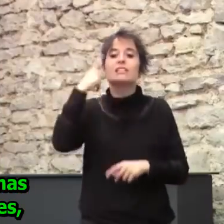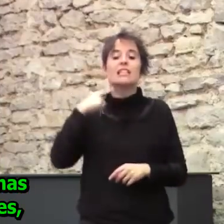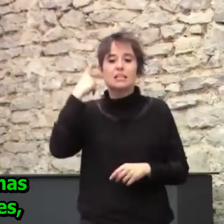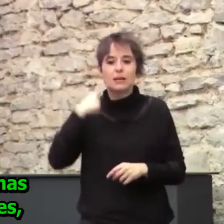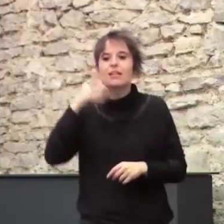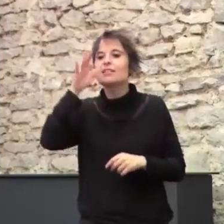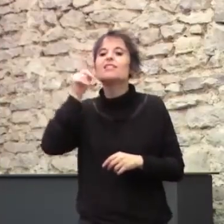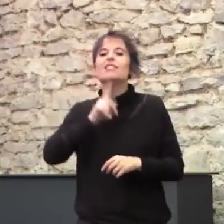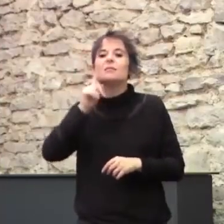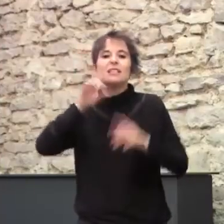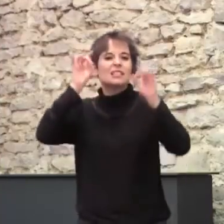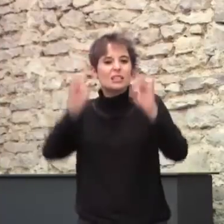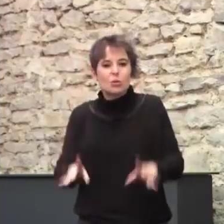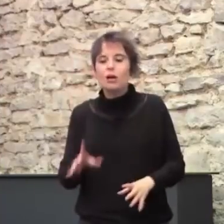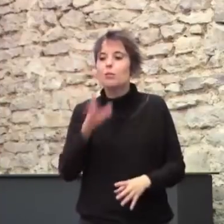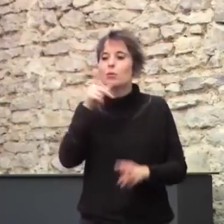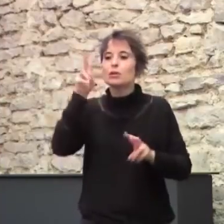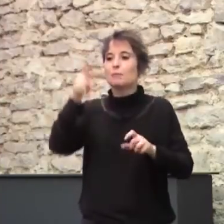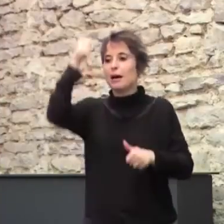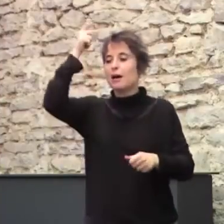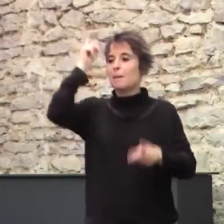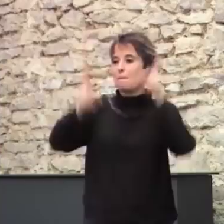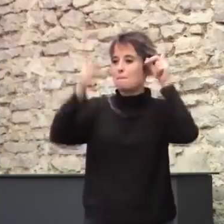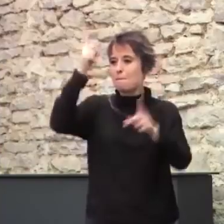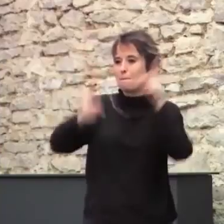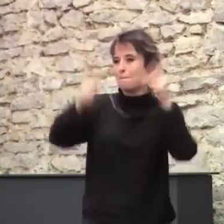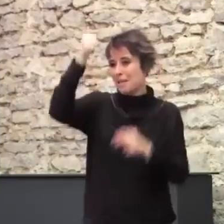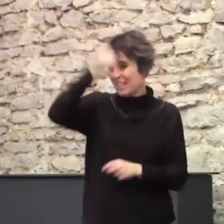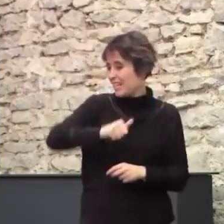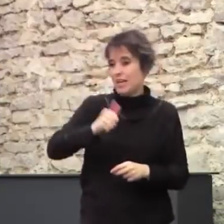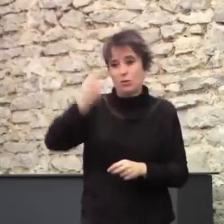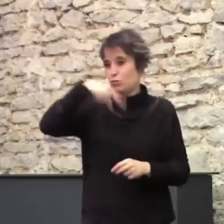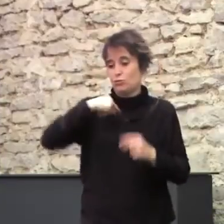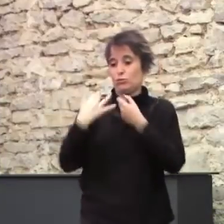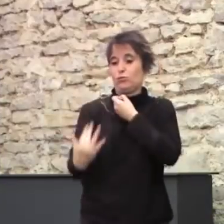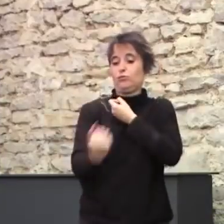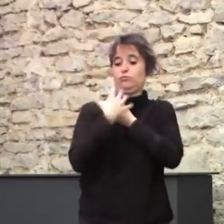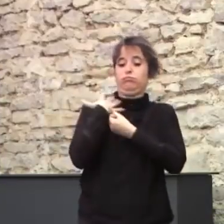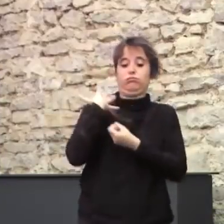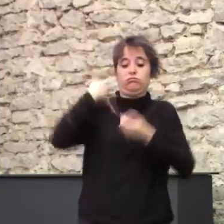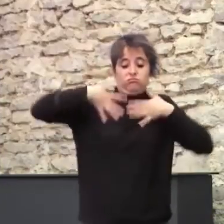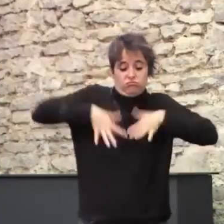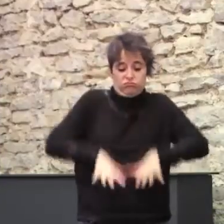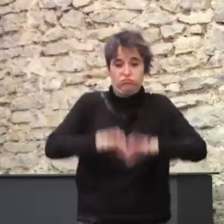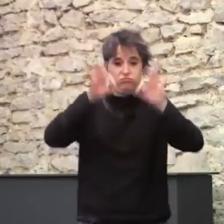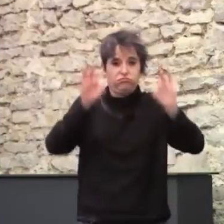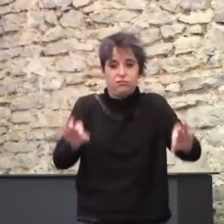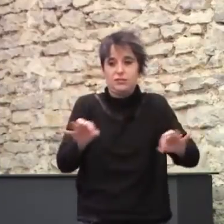poco las mismas cuestiones, porque, repito, en el patriarcado nos hemos criado todos y todas, ¿no? Entonces,